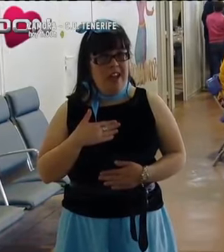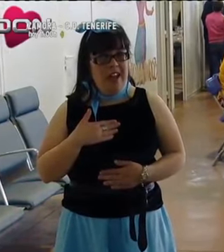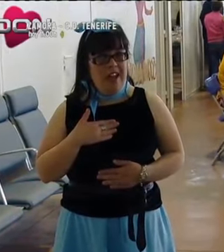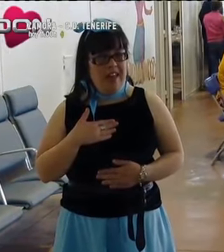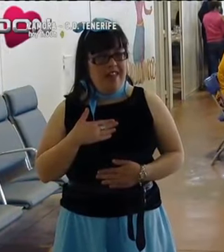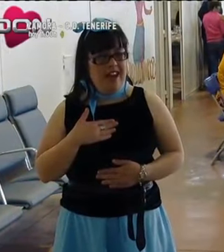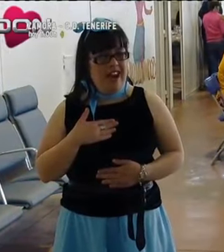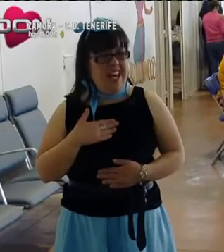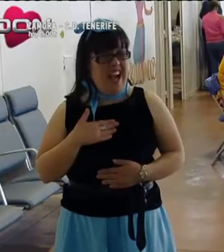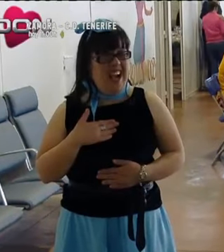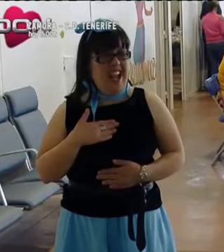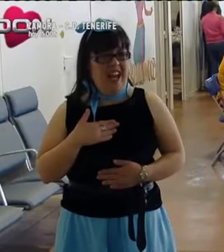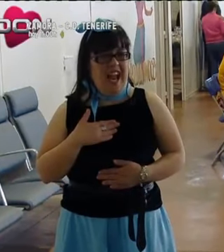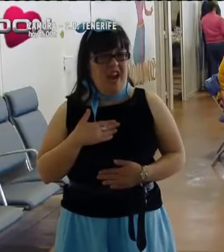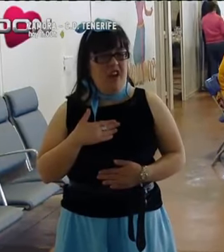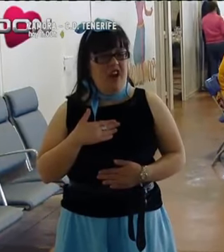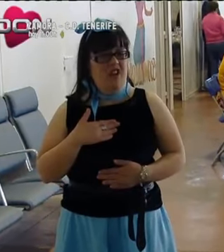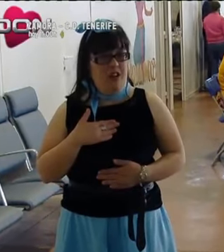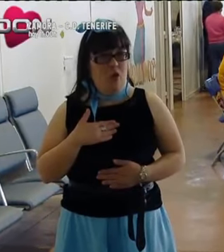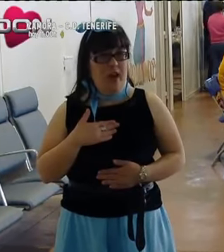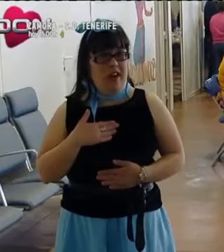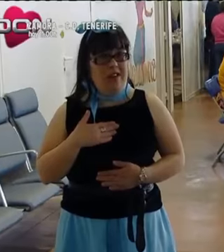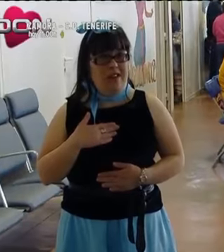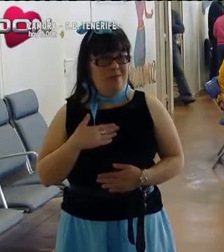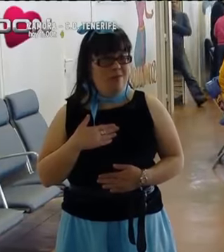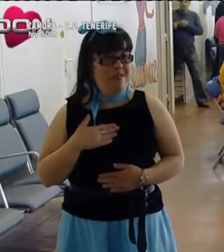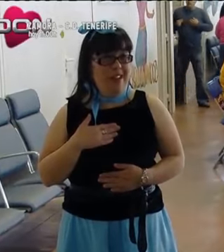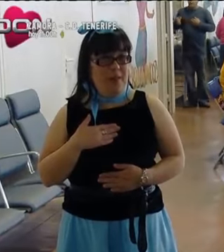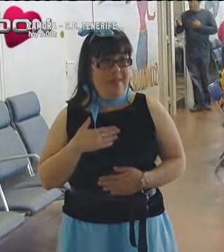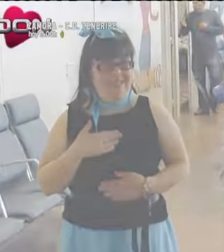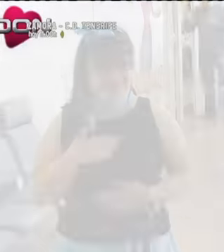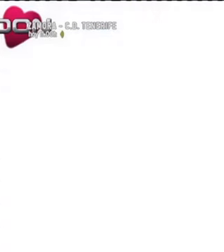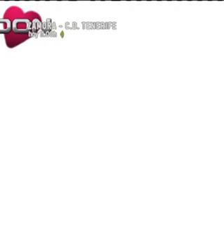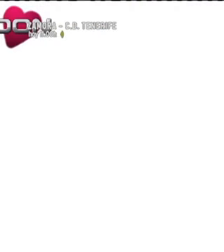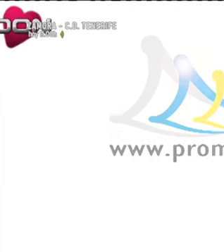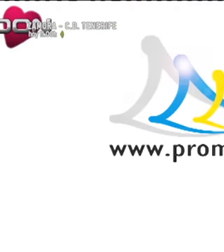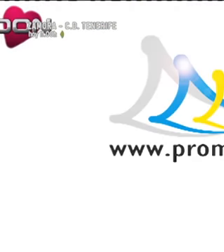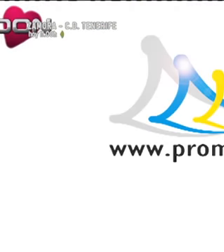y darle la enhorabuena. Nada más.